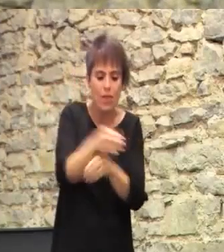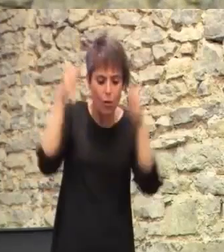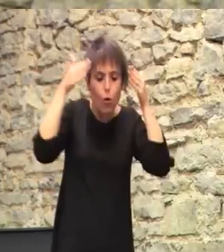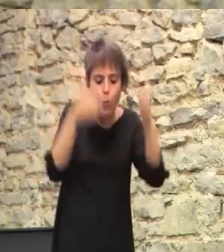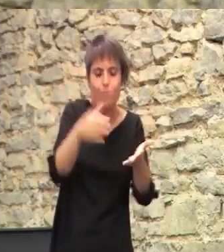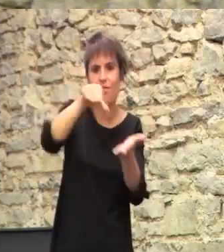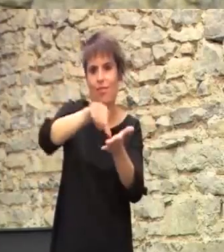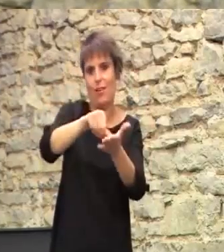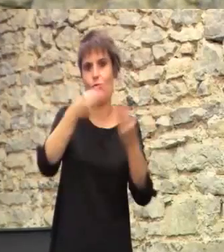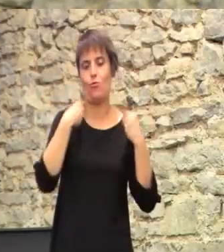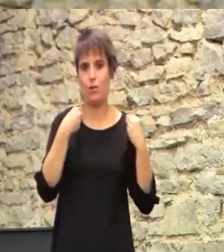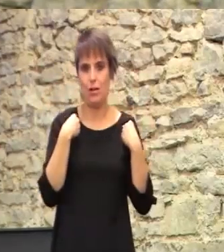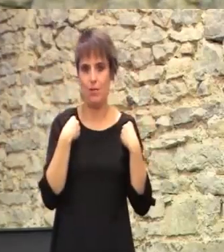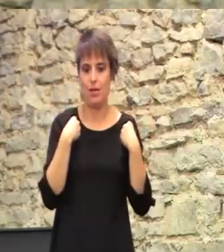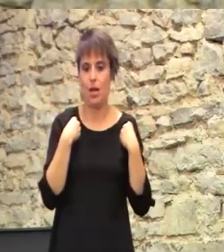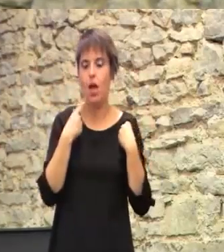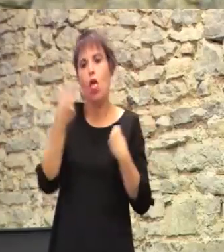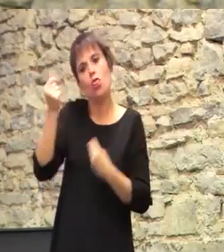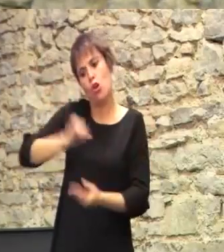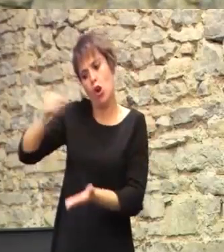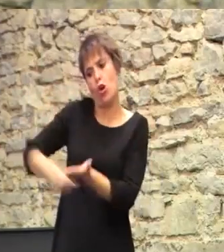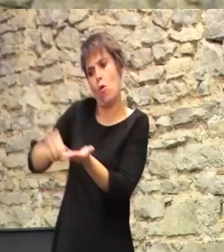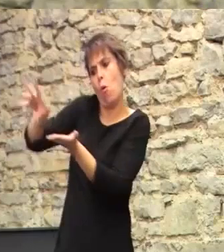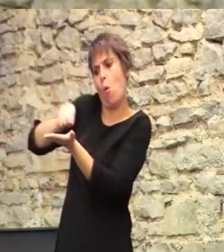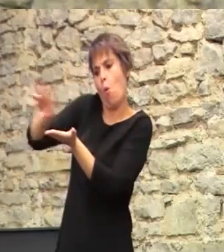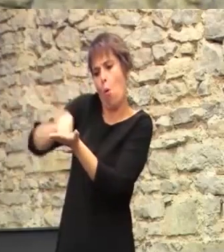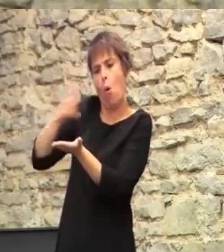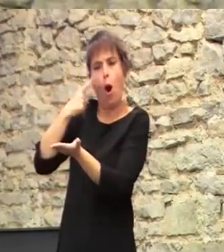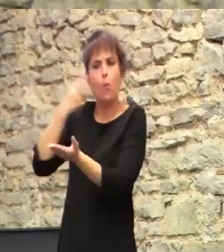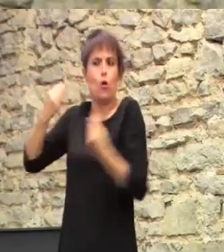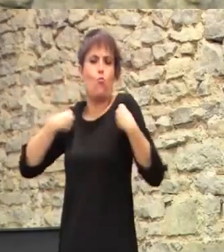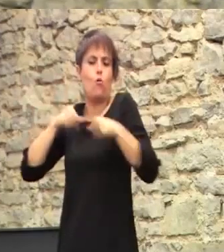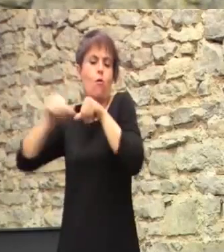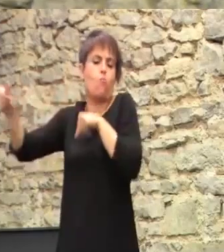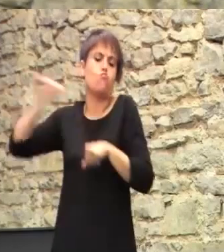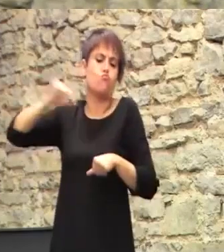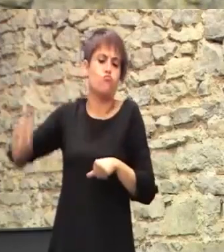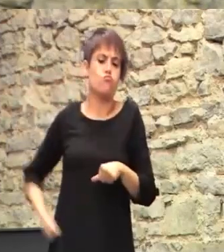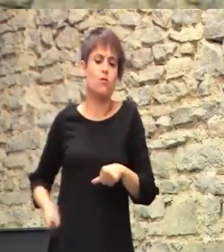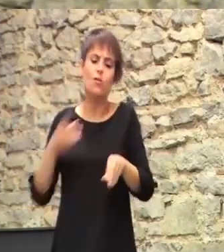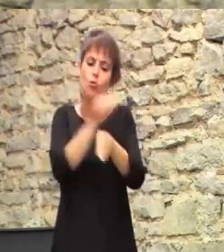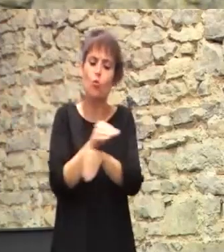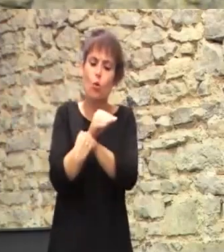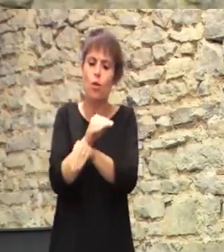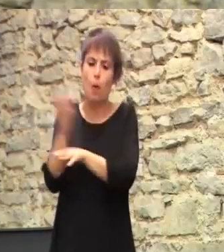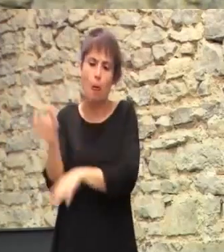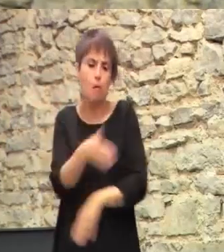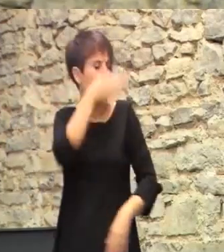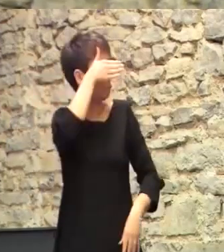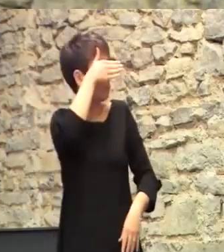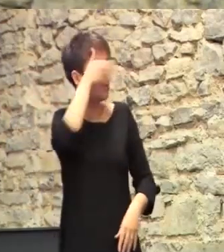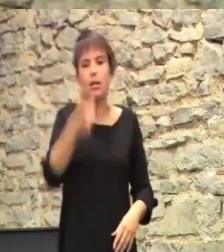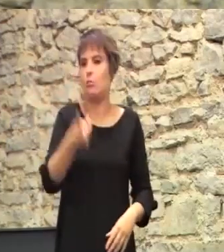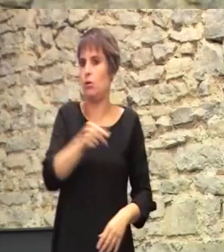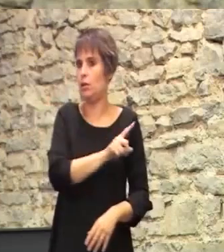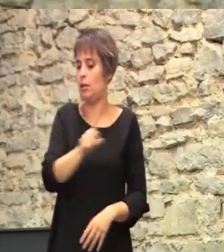centro de la vida no la acumulación de bio de capital y vemos cómo vivimos con todo eso y entonces los cuidados hacemos como que no son